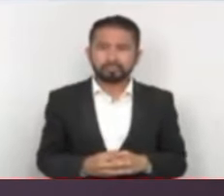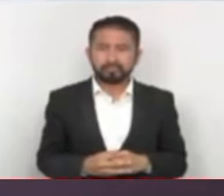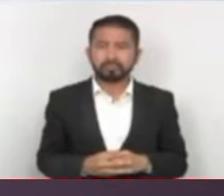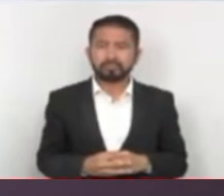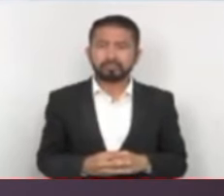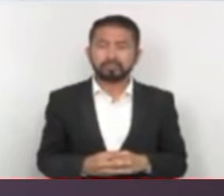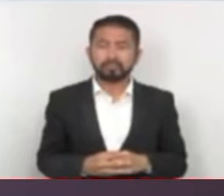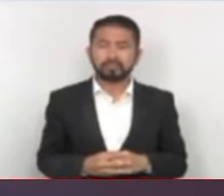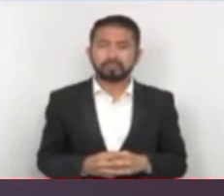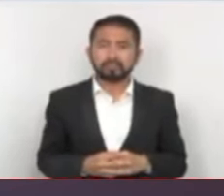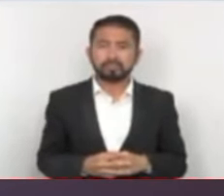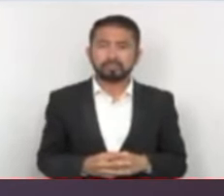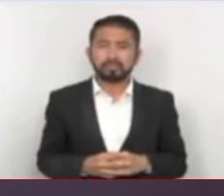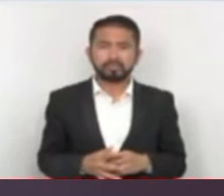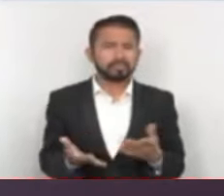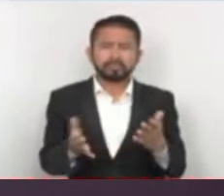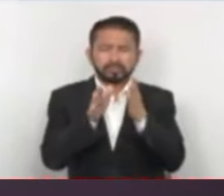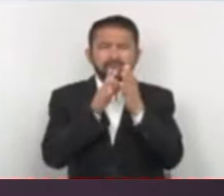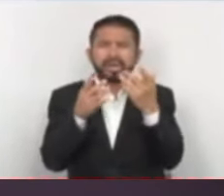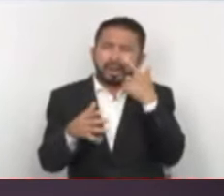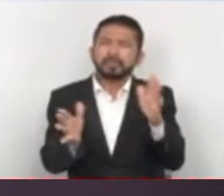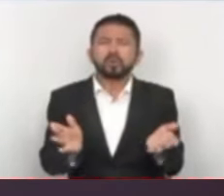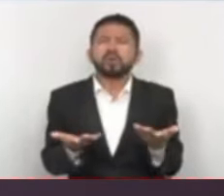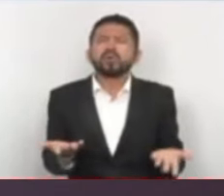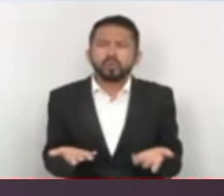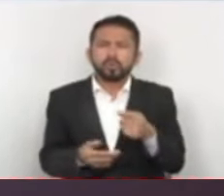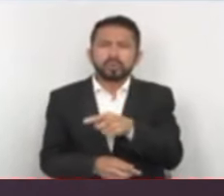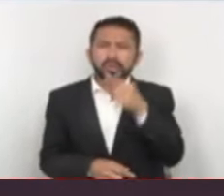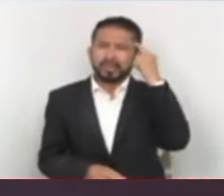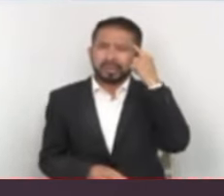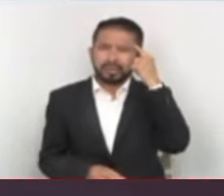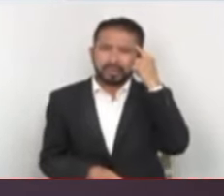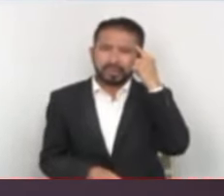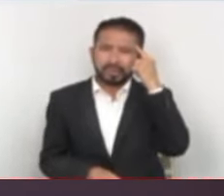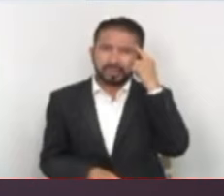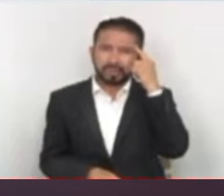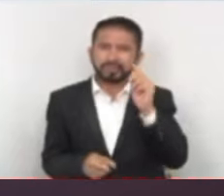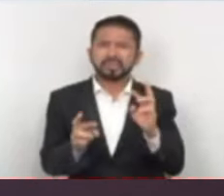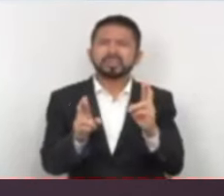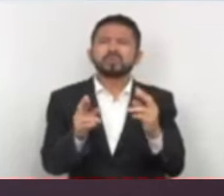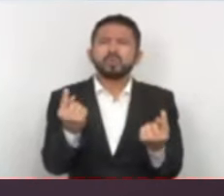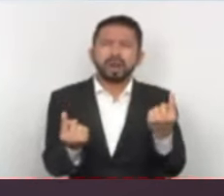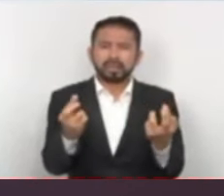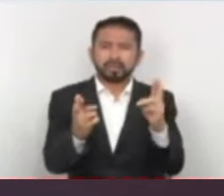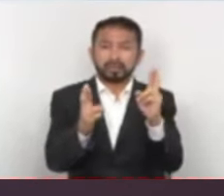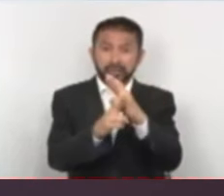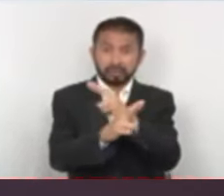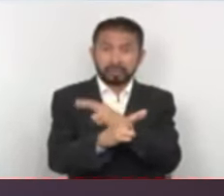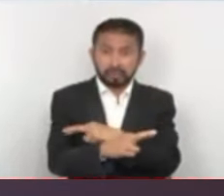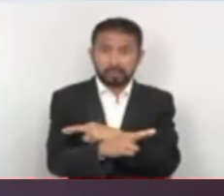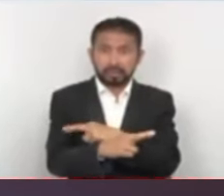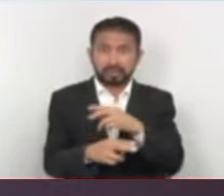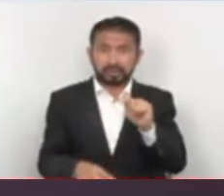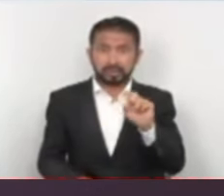Así, a grosso modo, ¿qué considera usted que son las reformas que